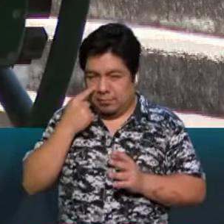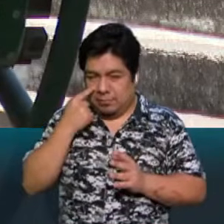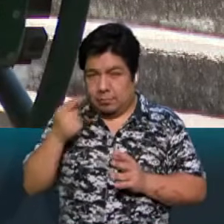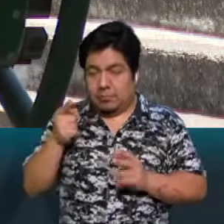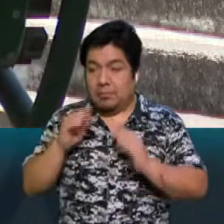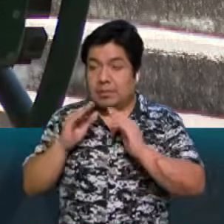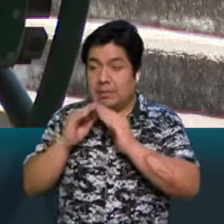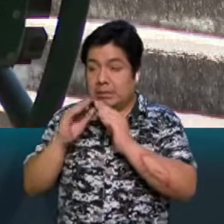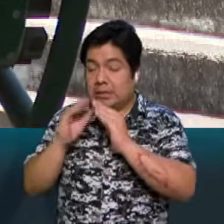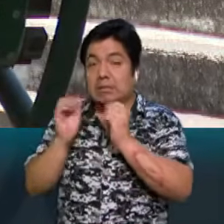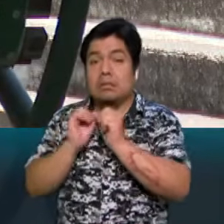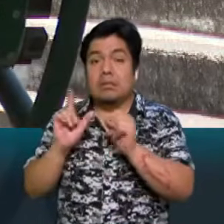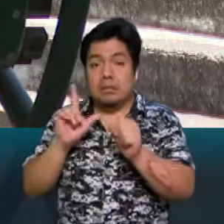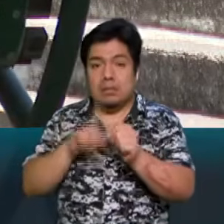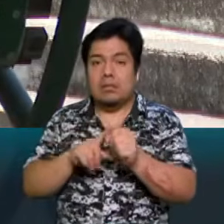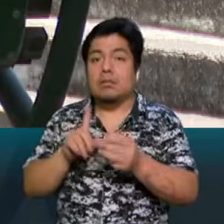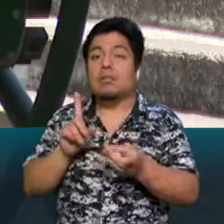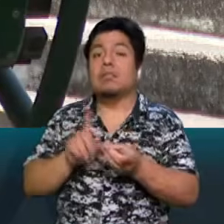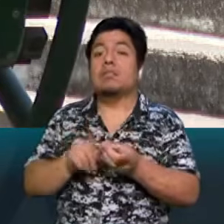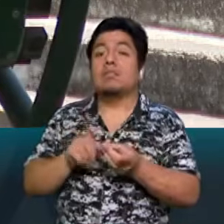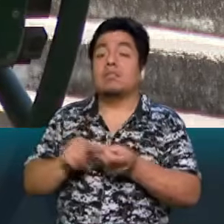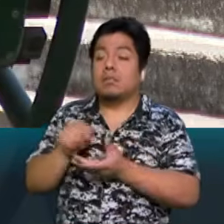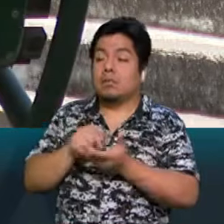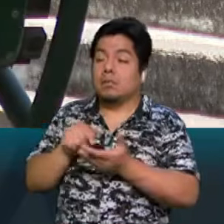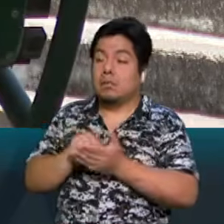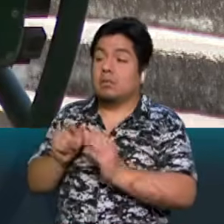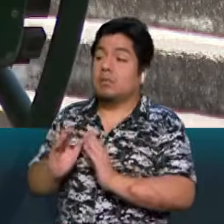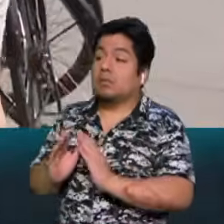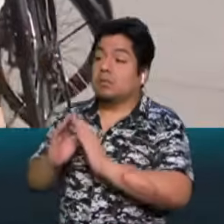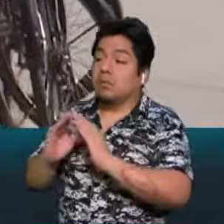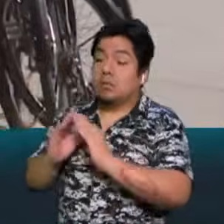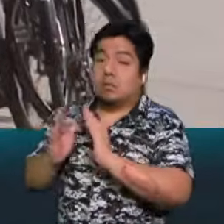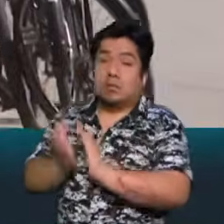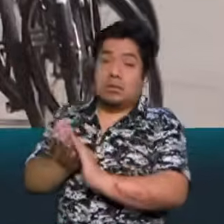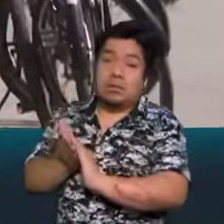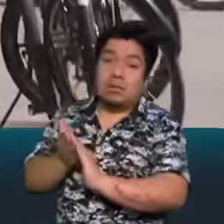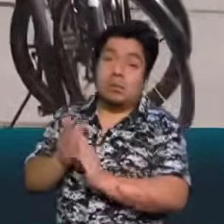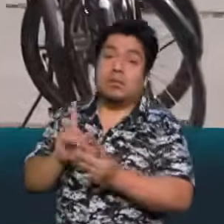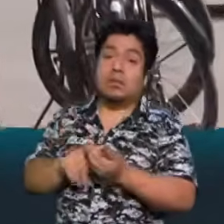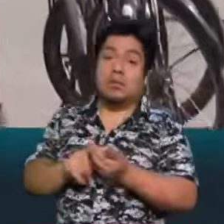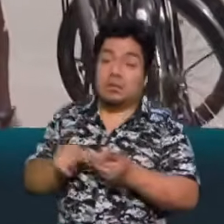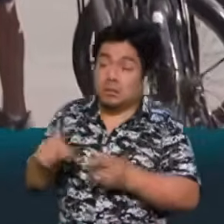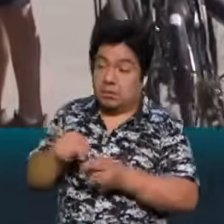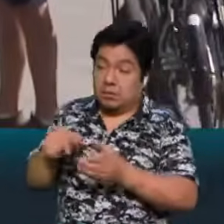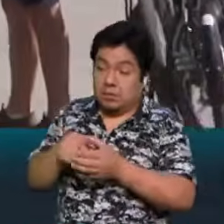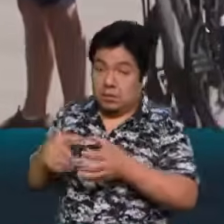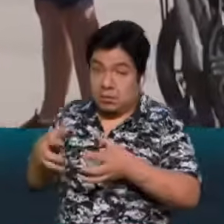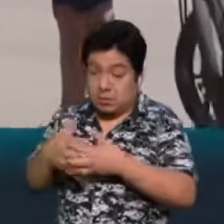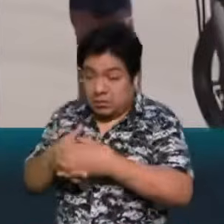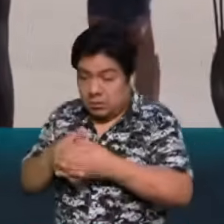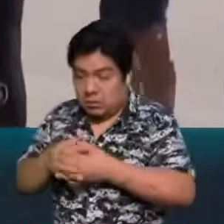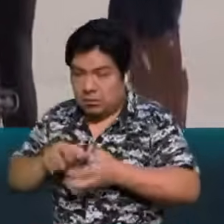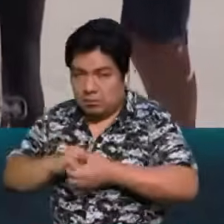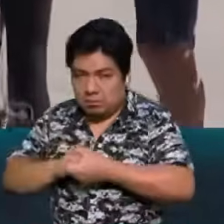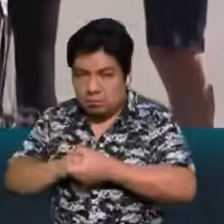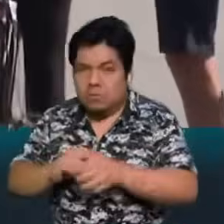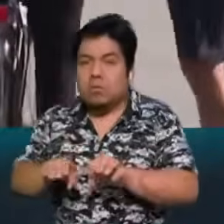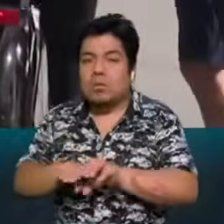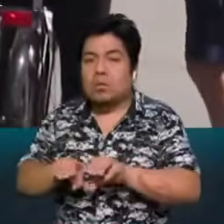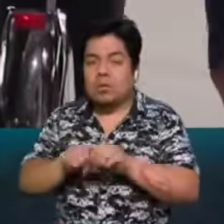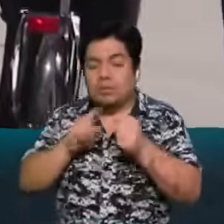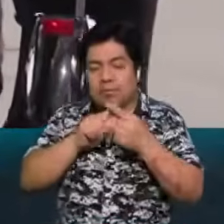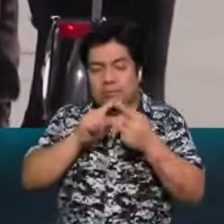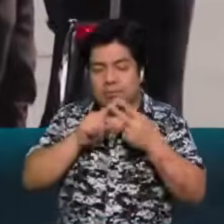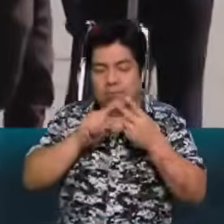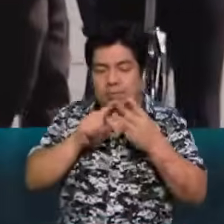la vivienda social, ¿en qué lugares las tenemos que construir? ¿Y cómo vamos a fortalecer ese tejido social? Esas son las